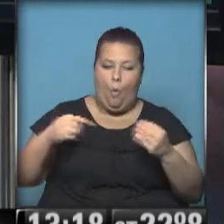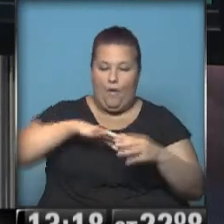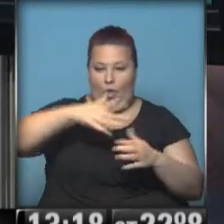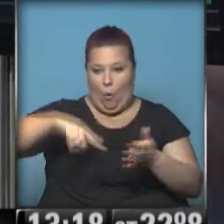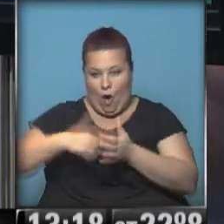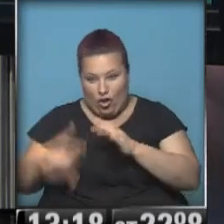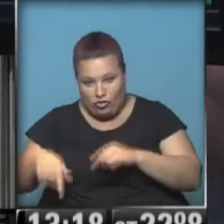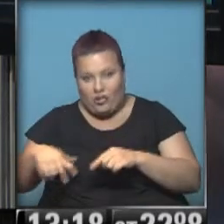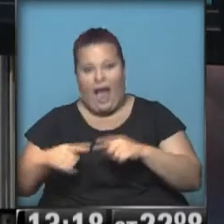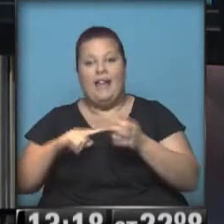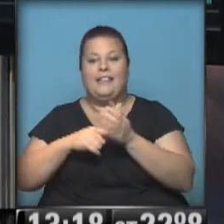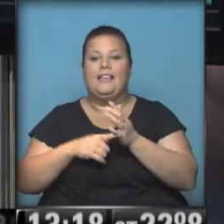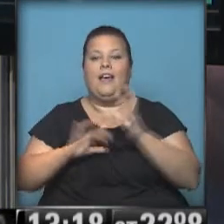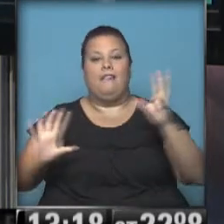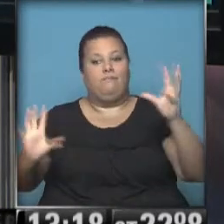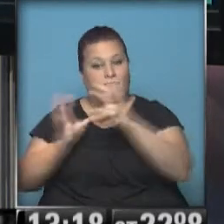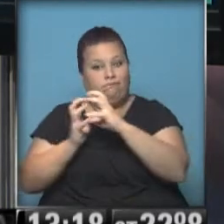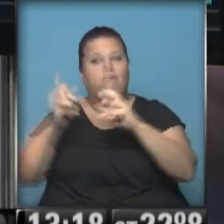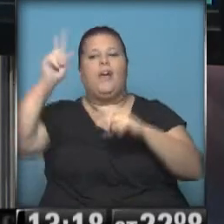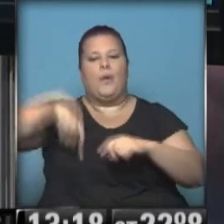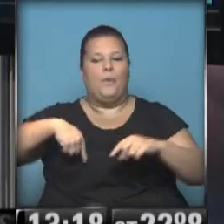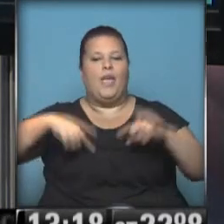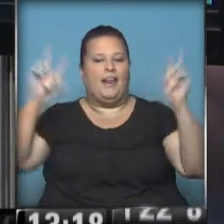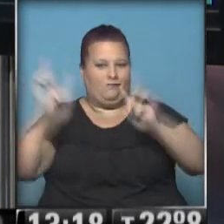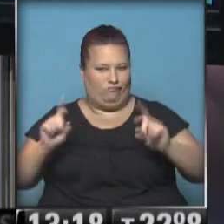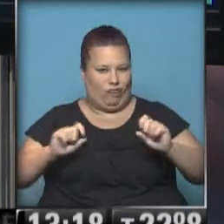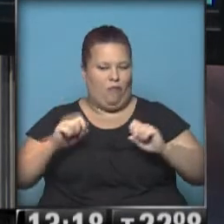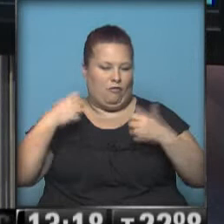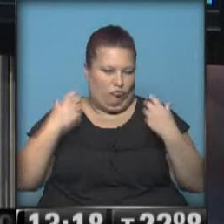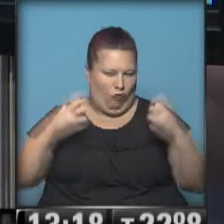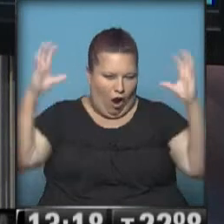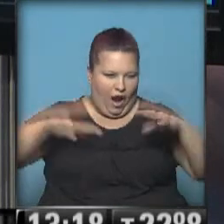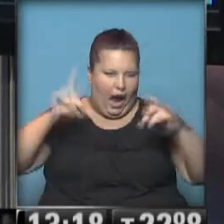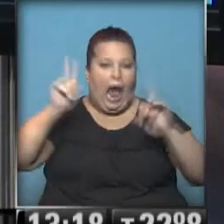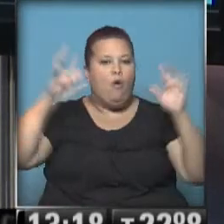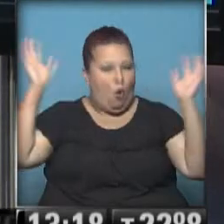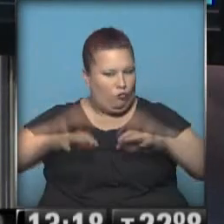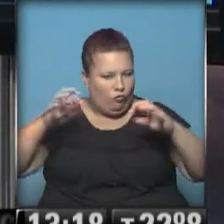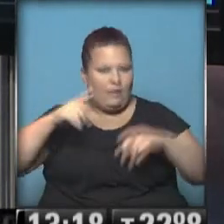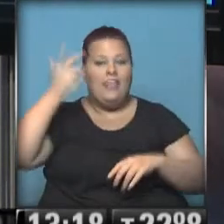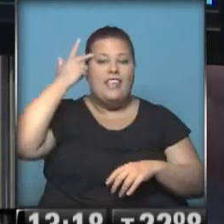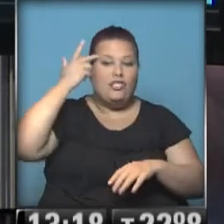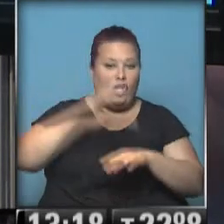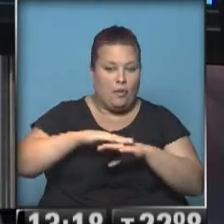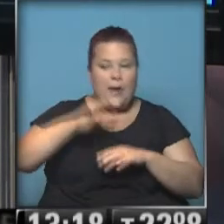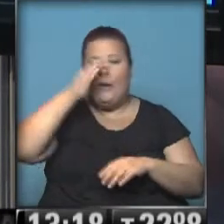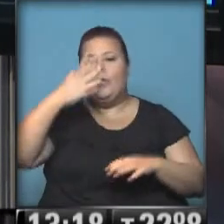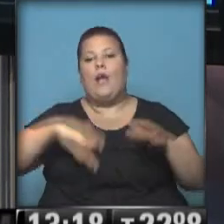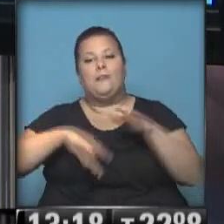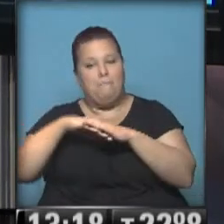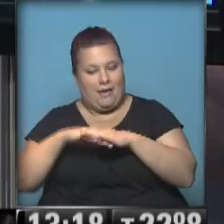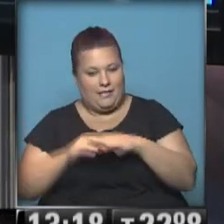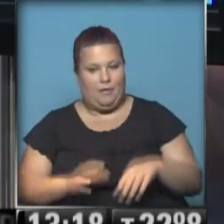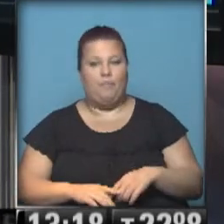ciudad de buenos aires sobre la zona central va a generar tormentas quizás un poquito más intensas algunas local fuertes 18 la mínima 24 grados la temperatura